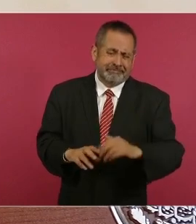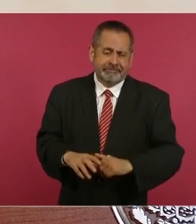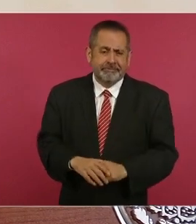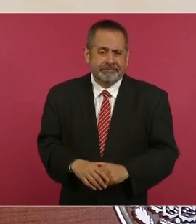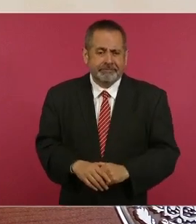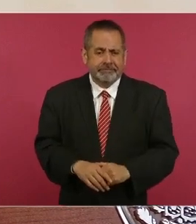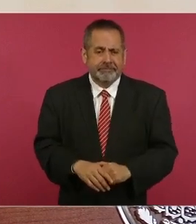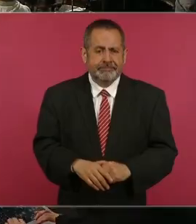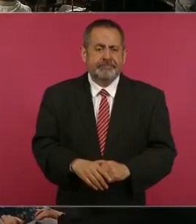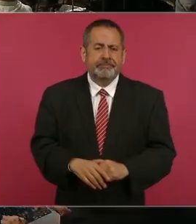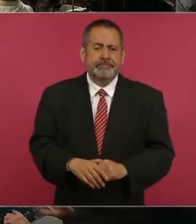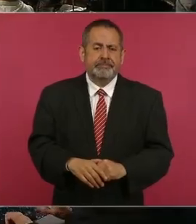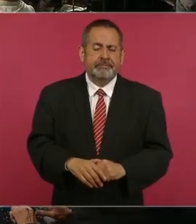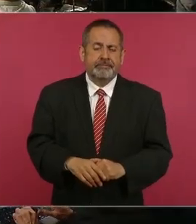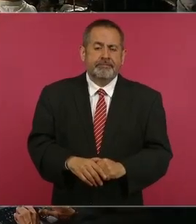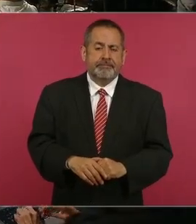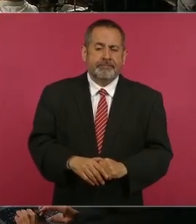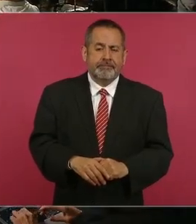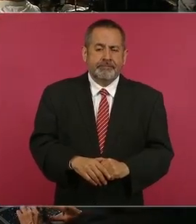en